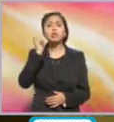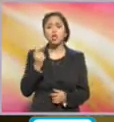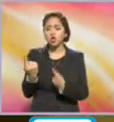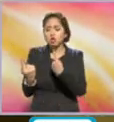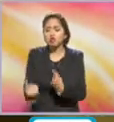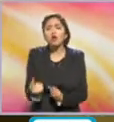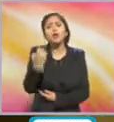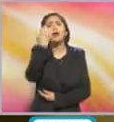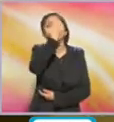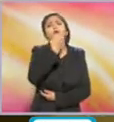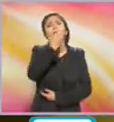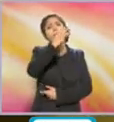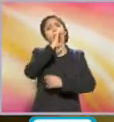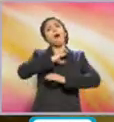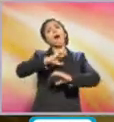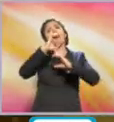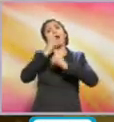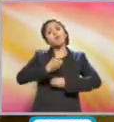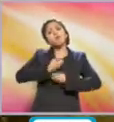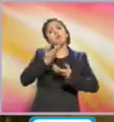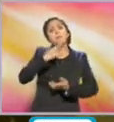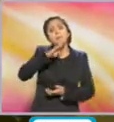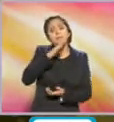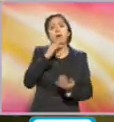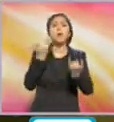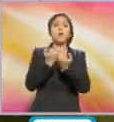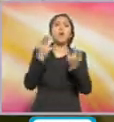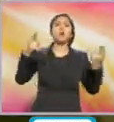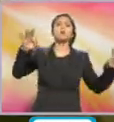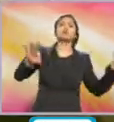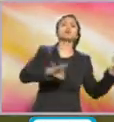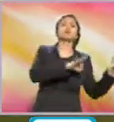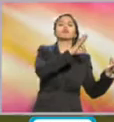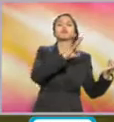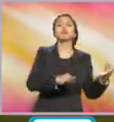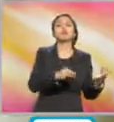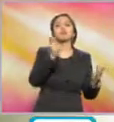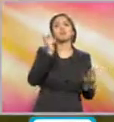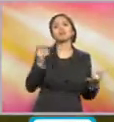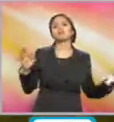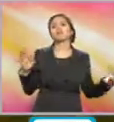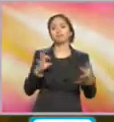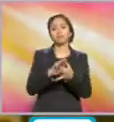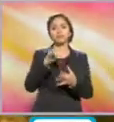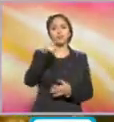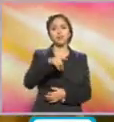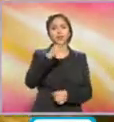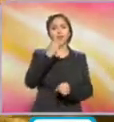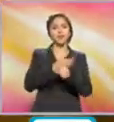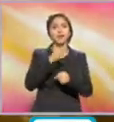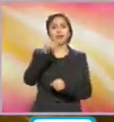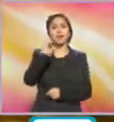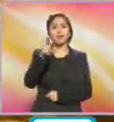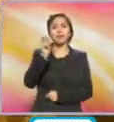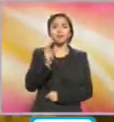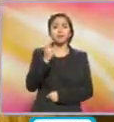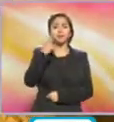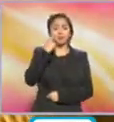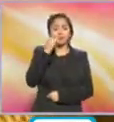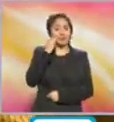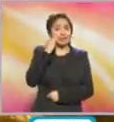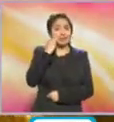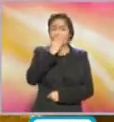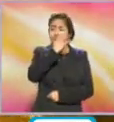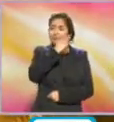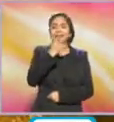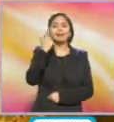niños en las escuelas, vas a comer y el mariachi la canta. Es sinónimo de Luis sí lágrimas. está llorando. Sí. Y de